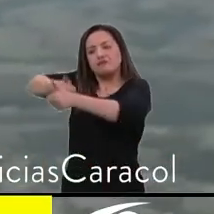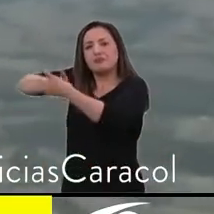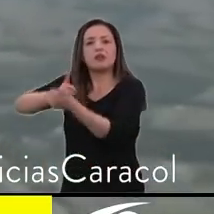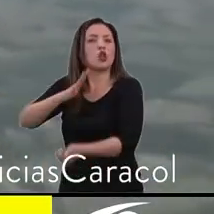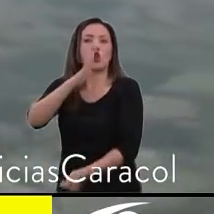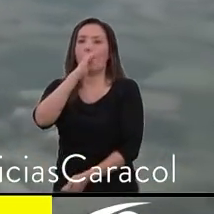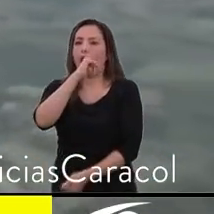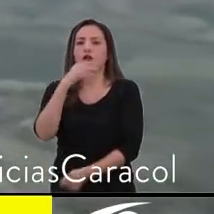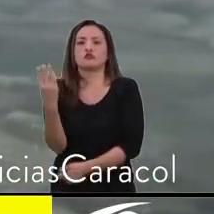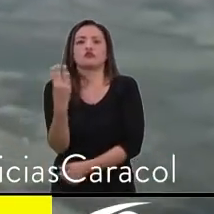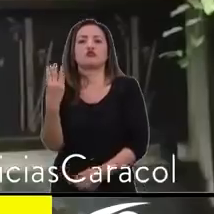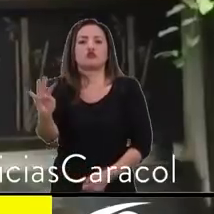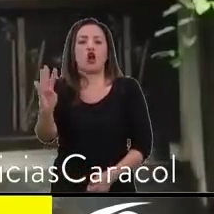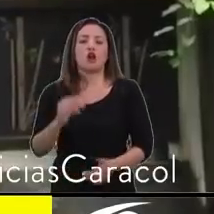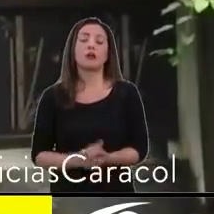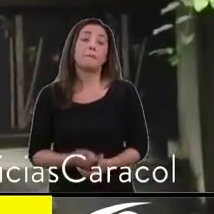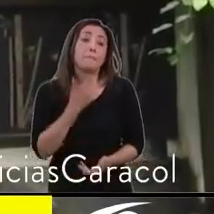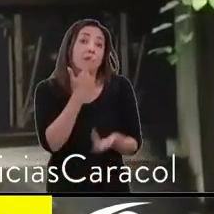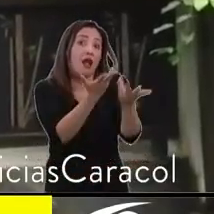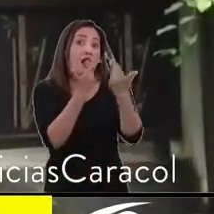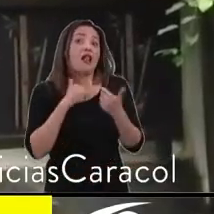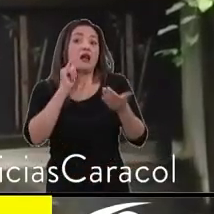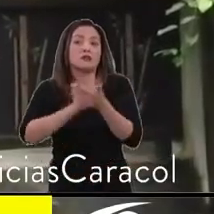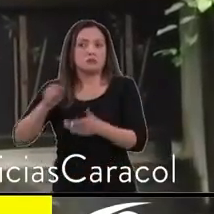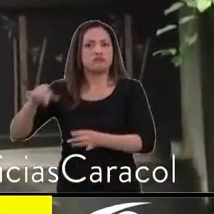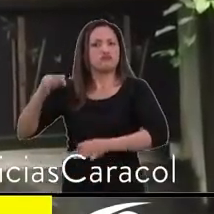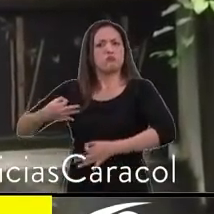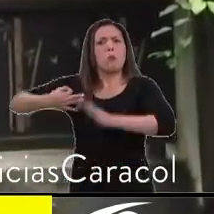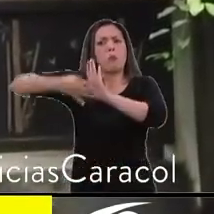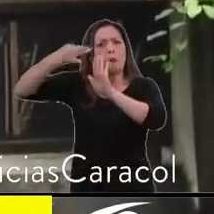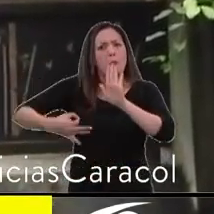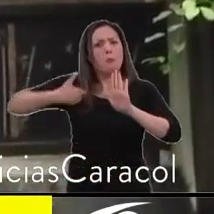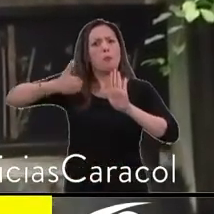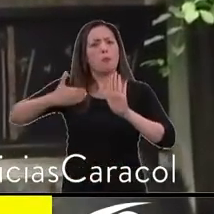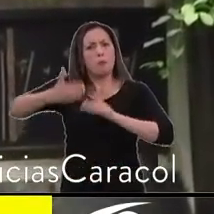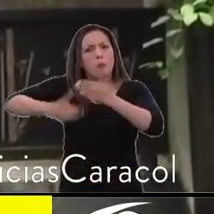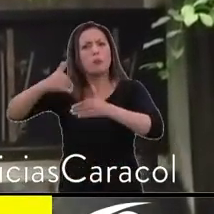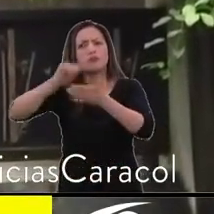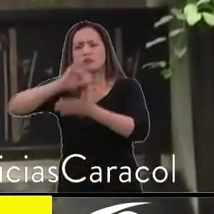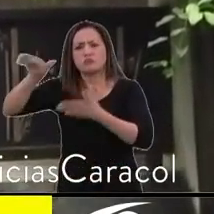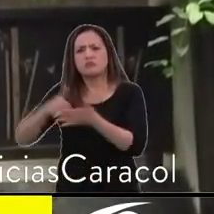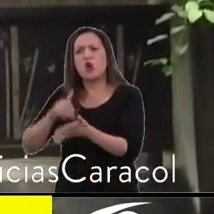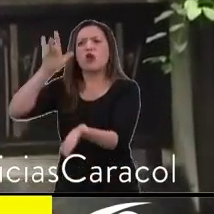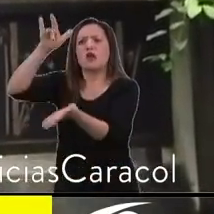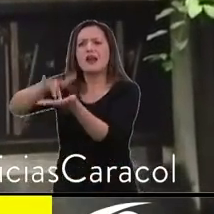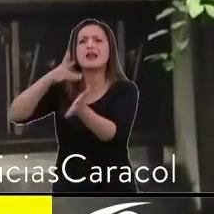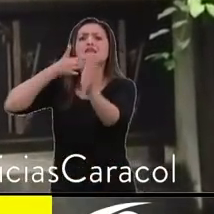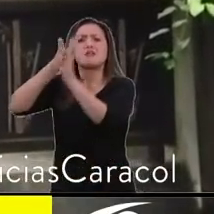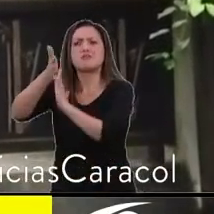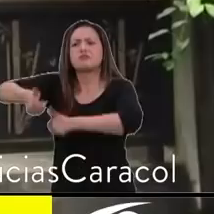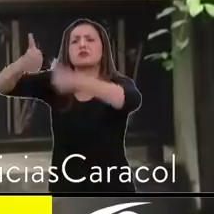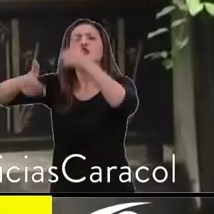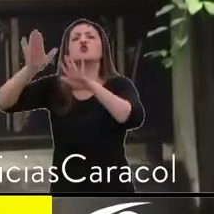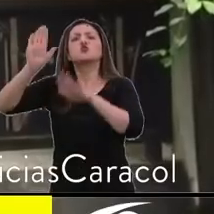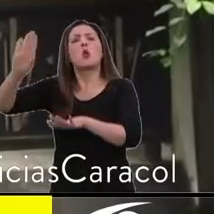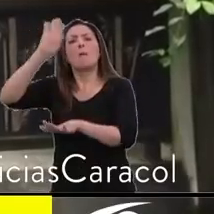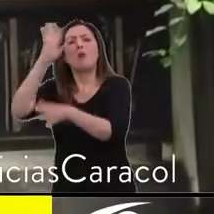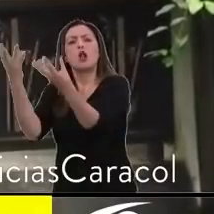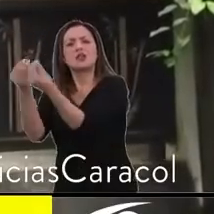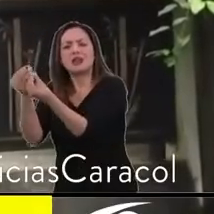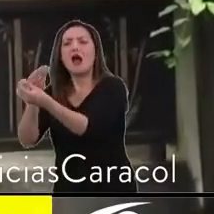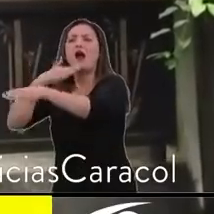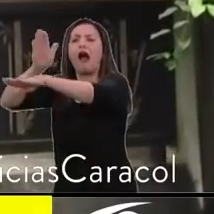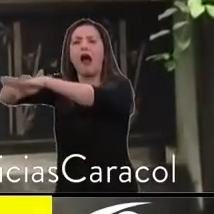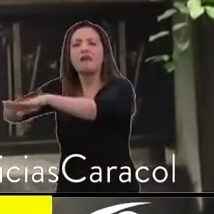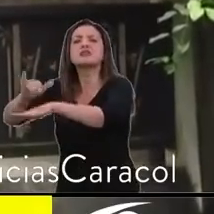verdad es que es lo que se nos informa es que dos cumplieron con todos los protocolos informa nuestra autoridad de llegar al municipio de mesetas reportaron a la estación de policía el primero y segundo